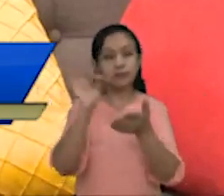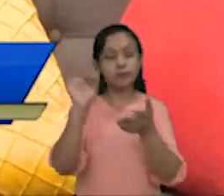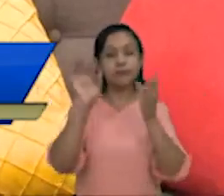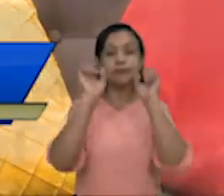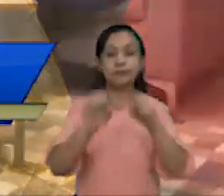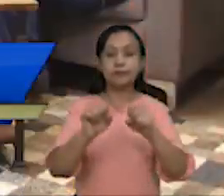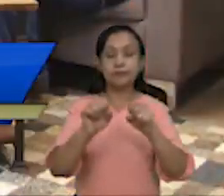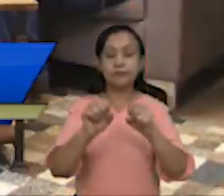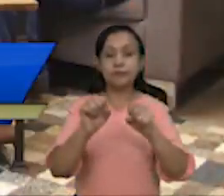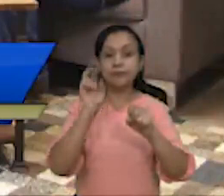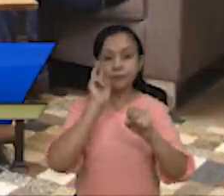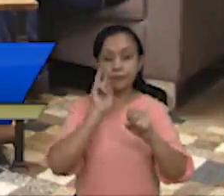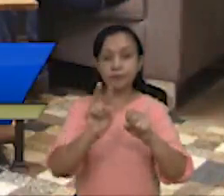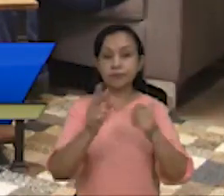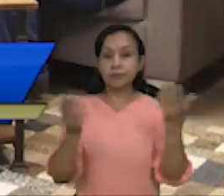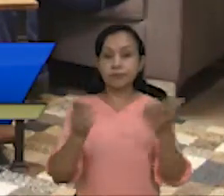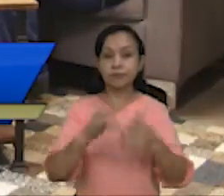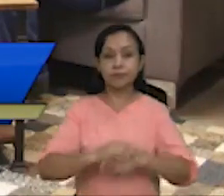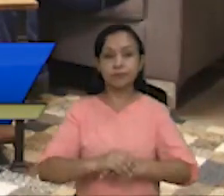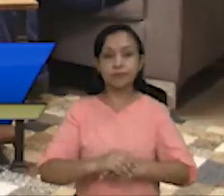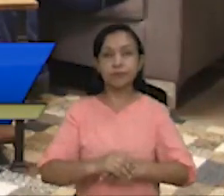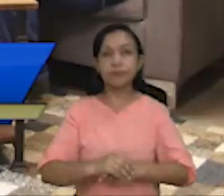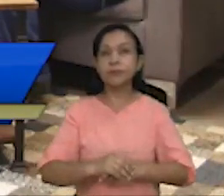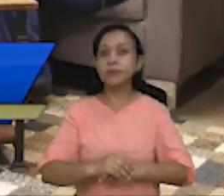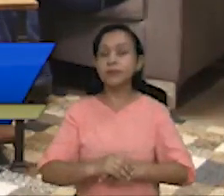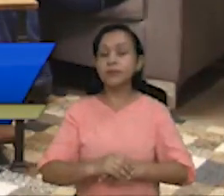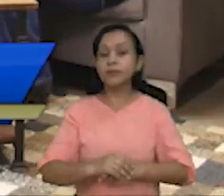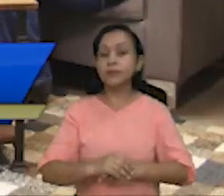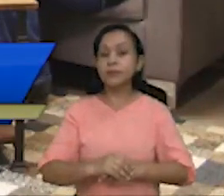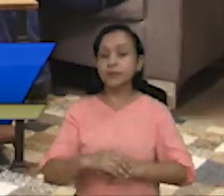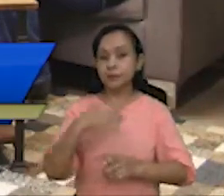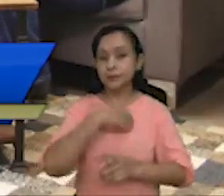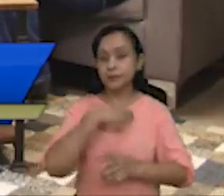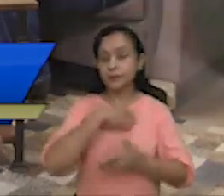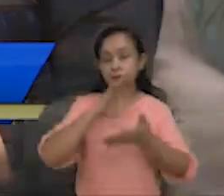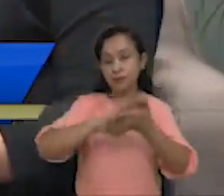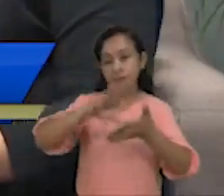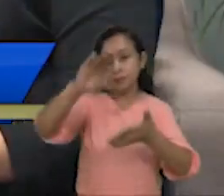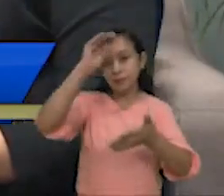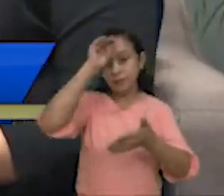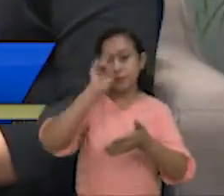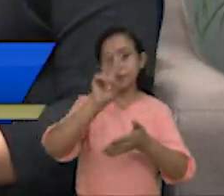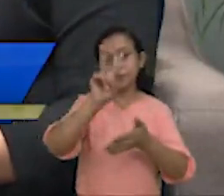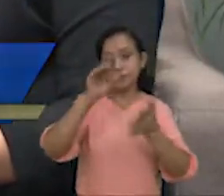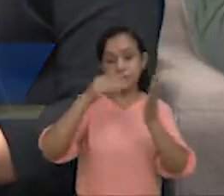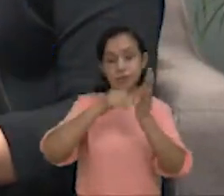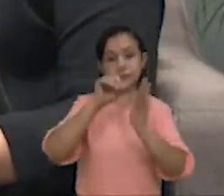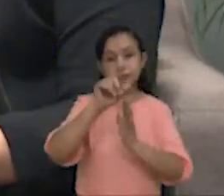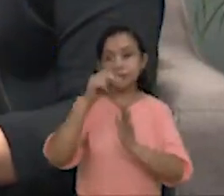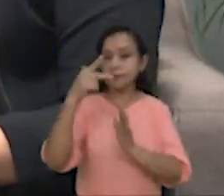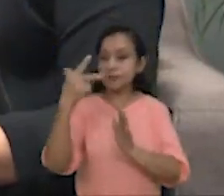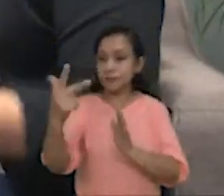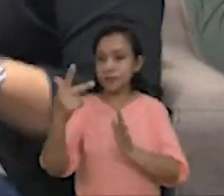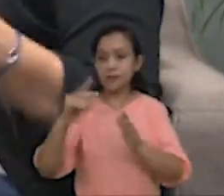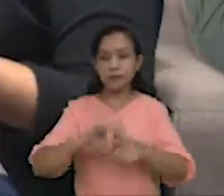afectar la credibilidad del medio en que está, ¿no? Fíjate que yo creo que esa es una de las lecciones aprendidas en el 2018. Es decir,